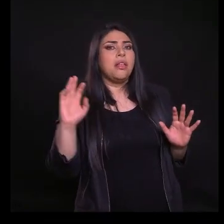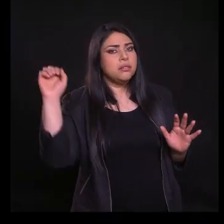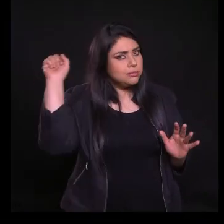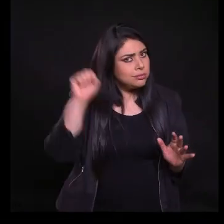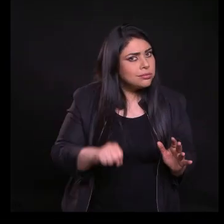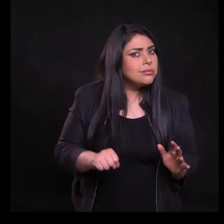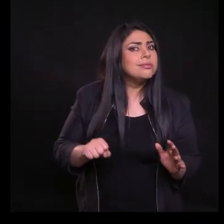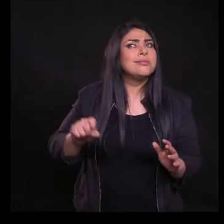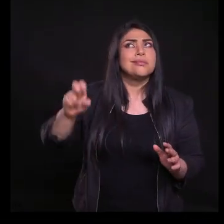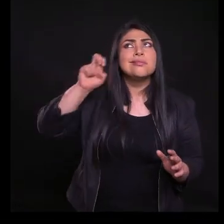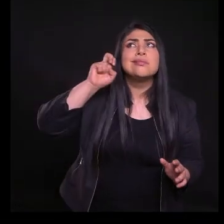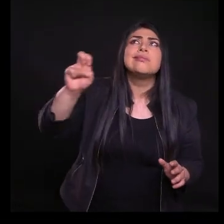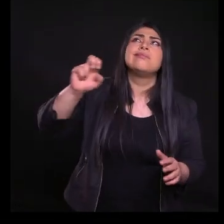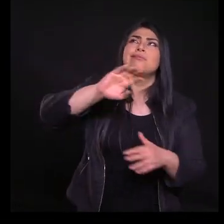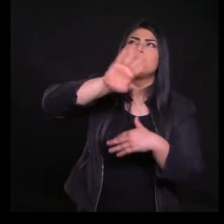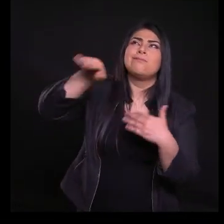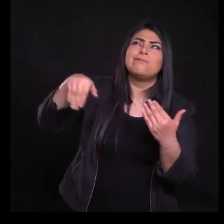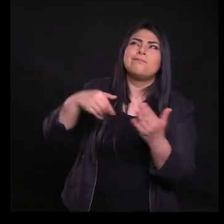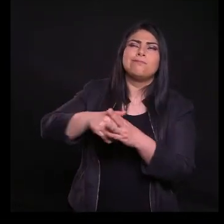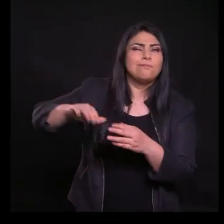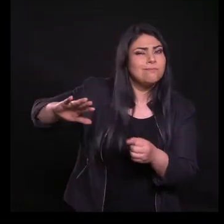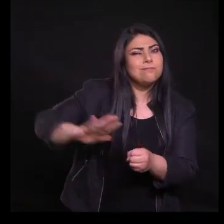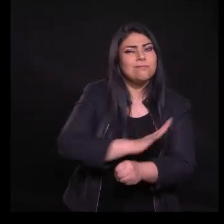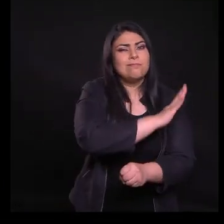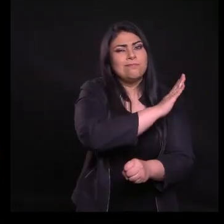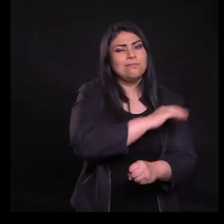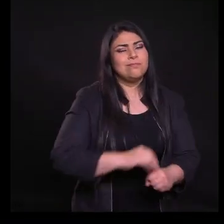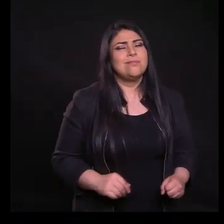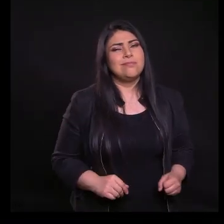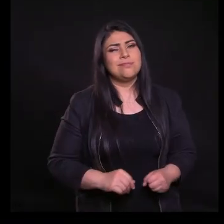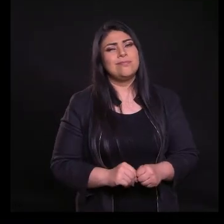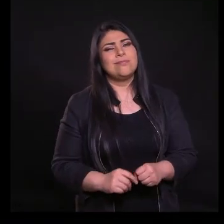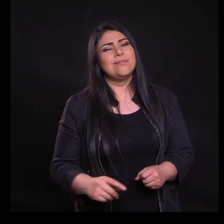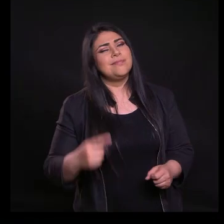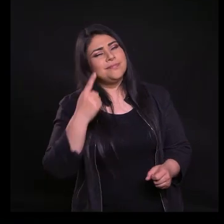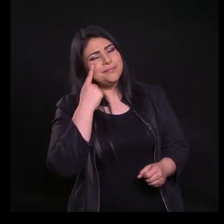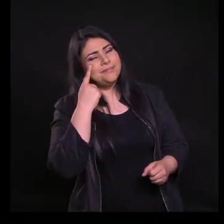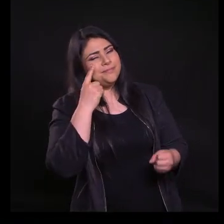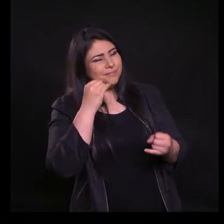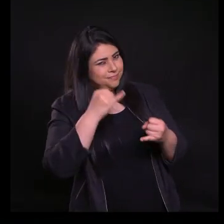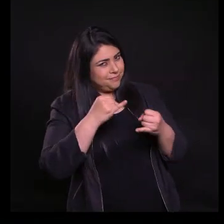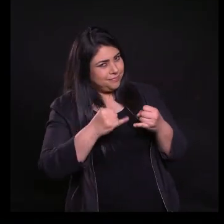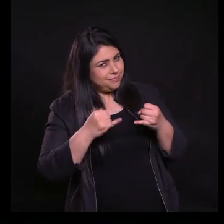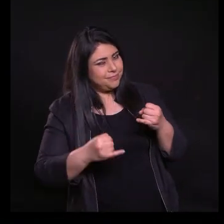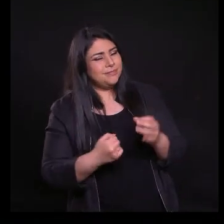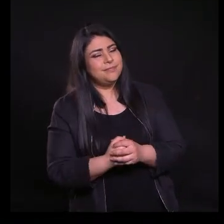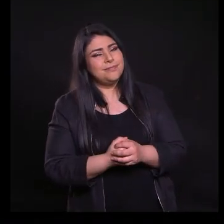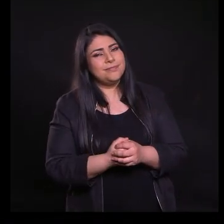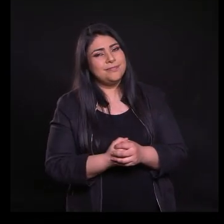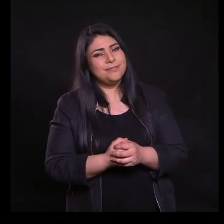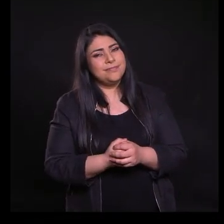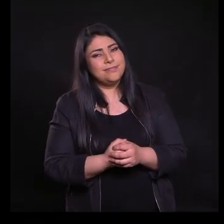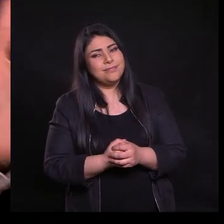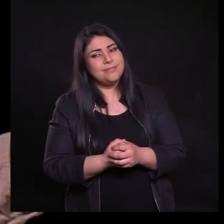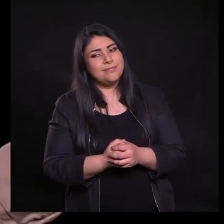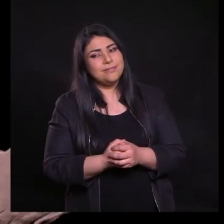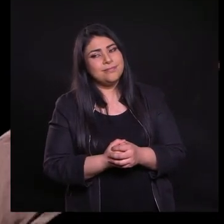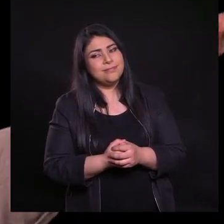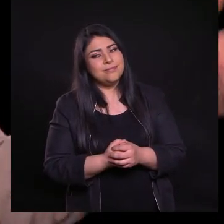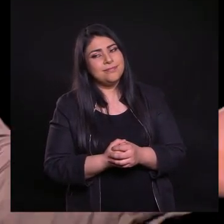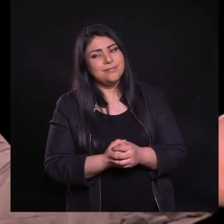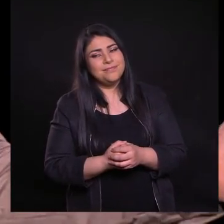él debe ser nuestro todo y para ir finalizando acá quiero decirte algo y te tengo